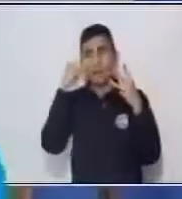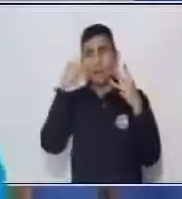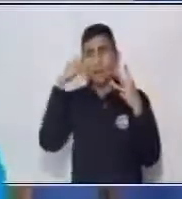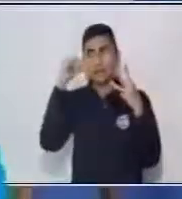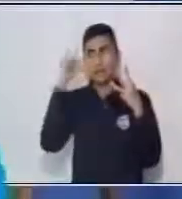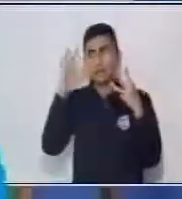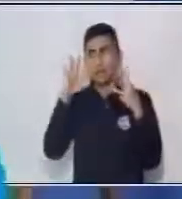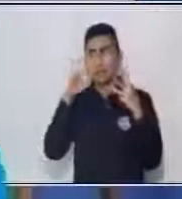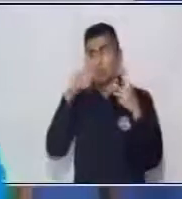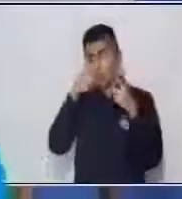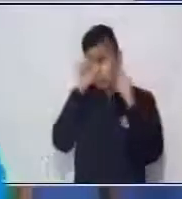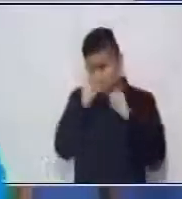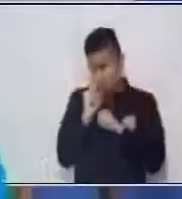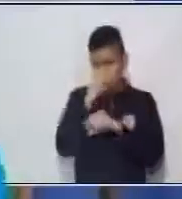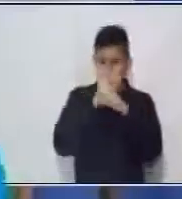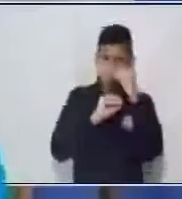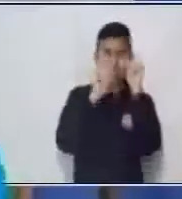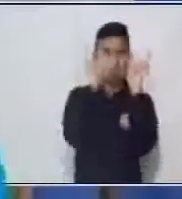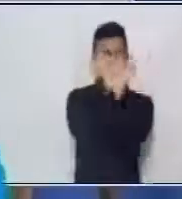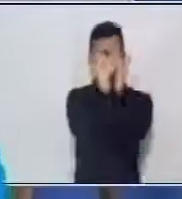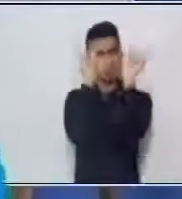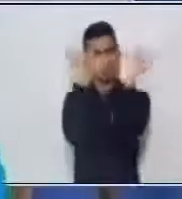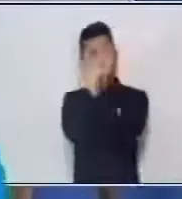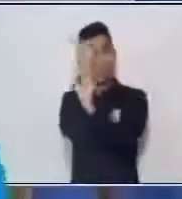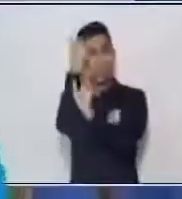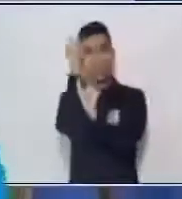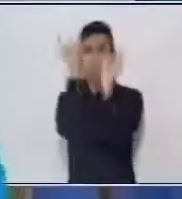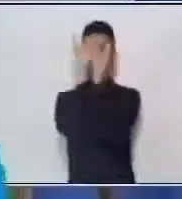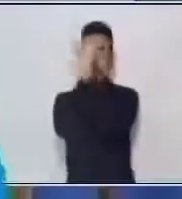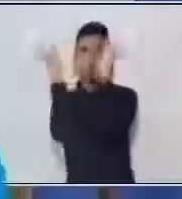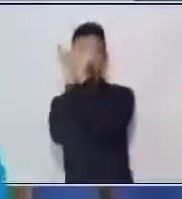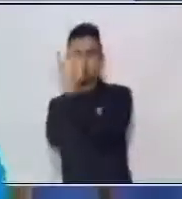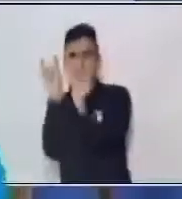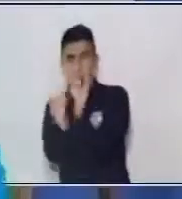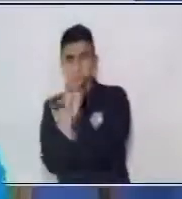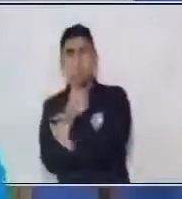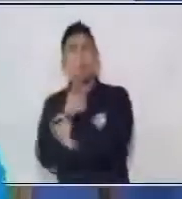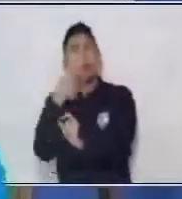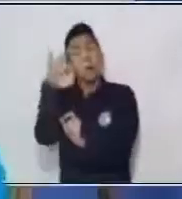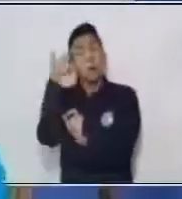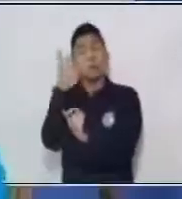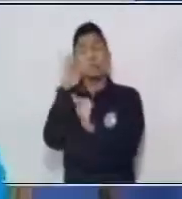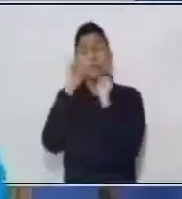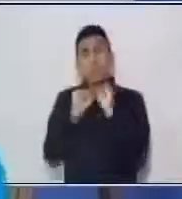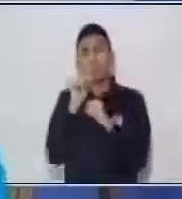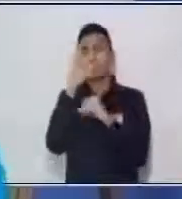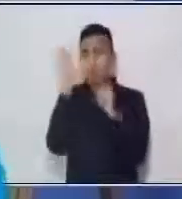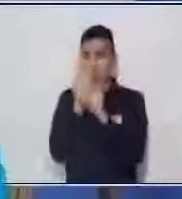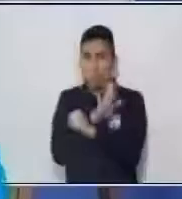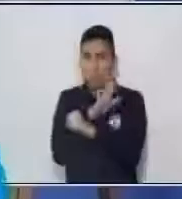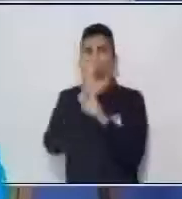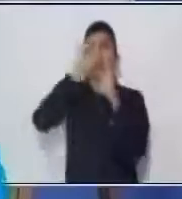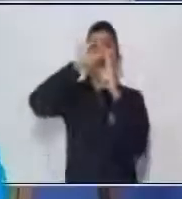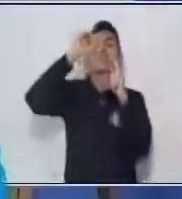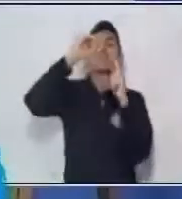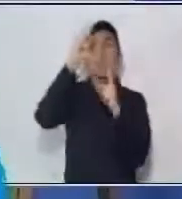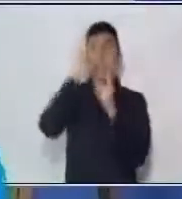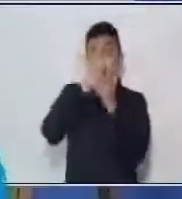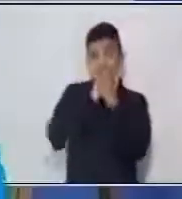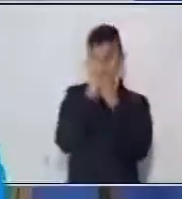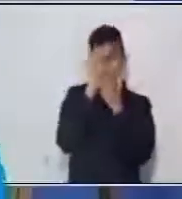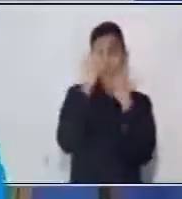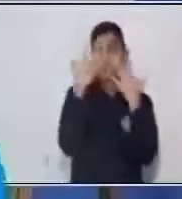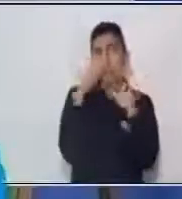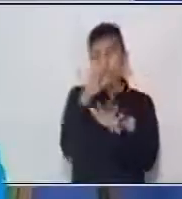en el momento, puedes ir moviendo para ver de qué manera se complementa conforme la oración y el texto que estás